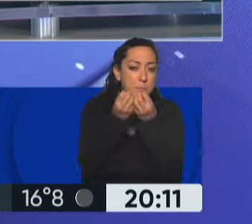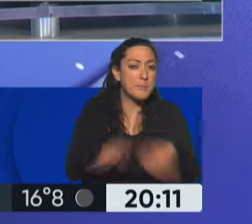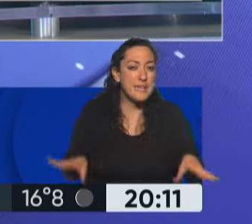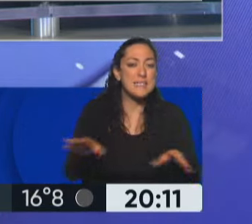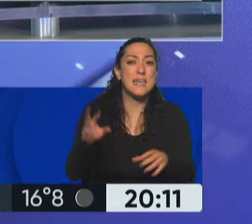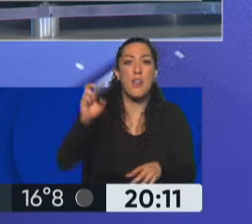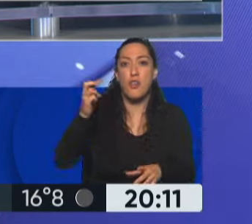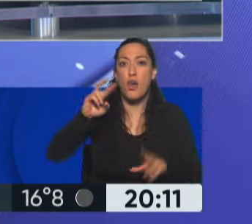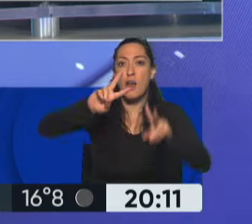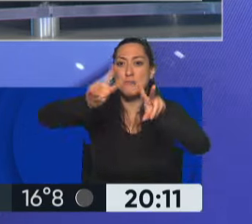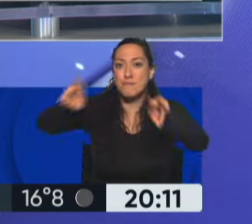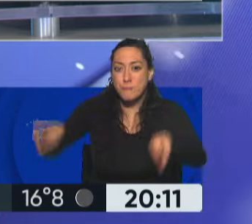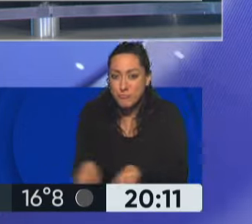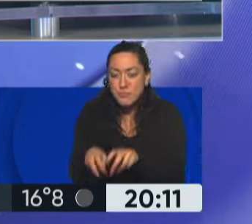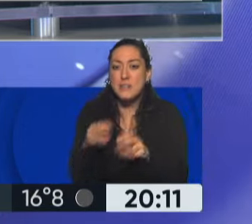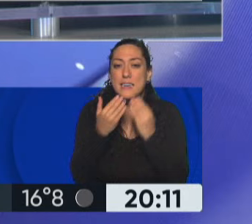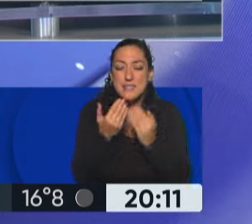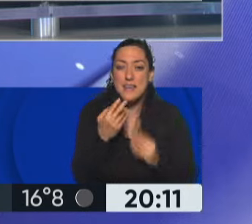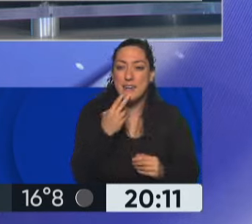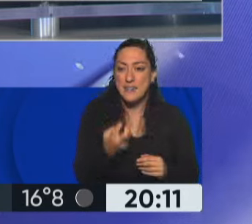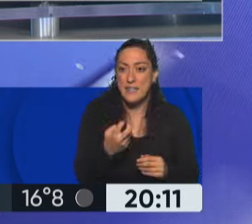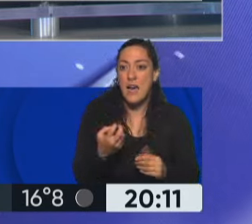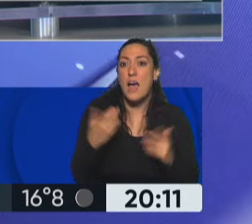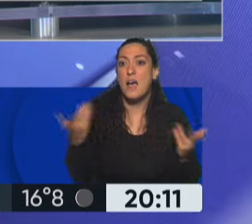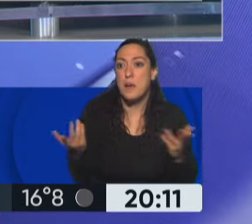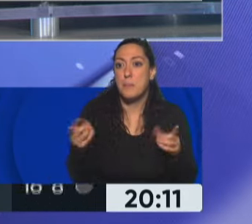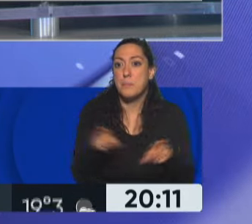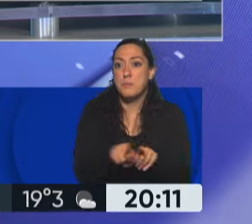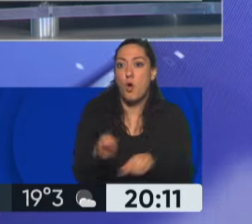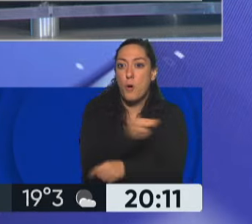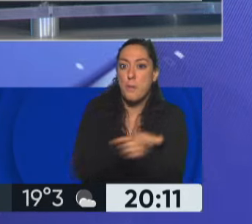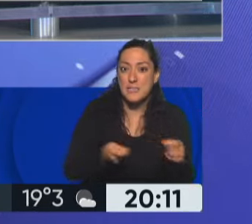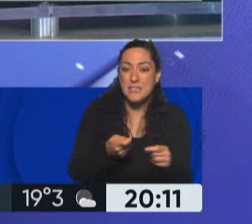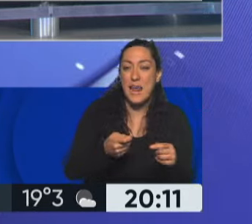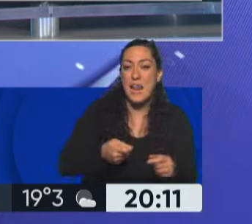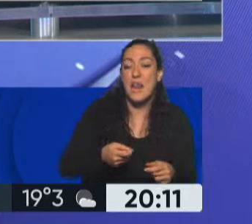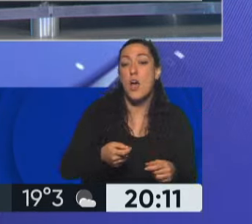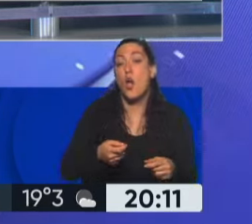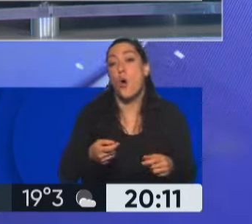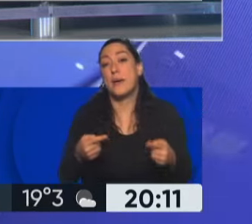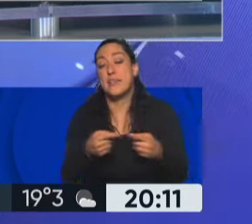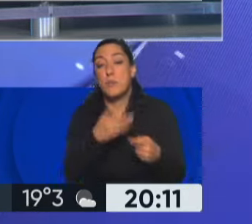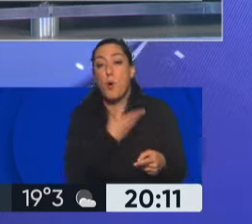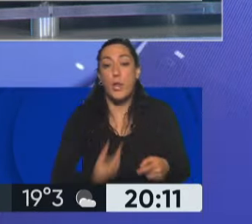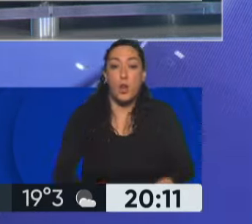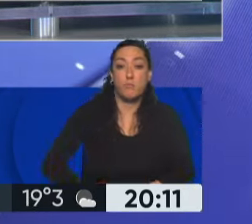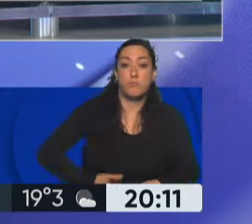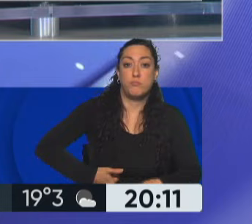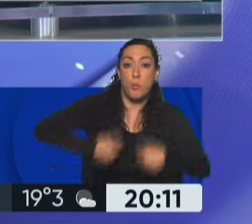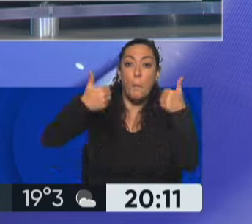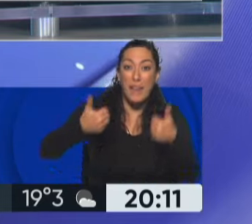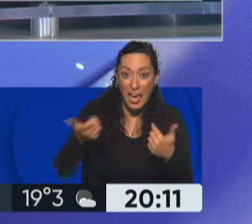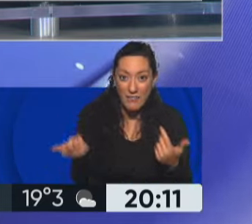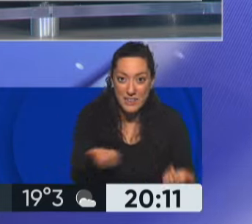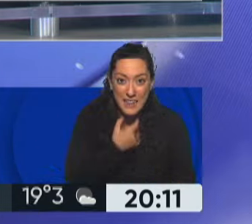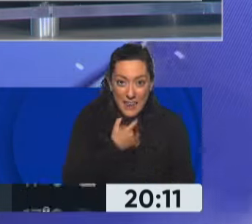de Divisas para lograr ese superavit fiscal comercial que que además perende nuestro nuestro gobierno y bueno también